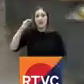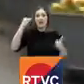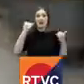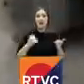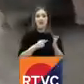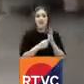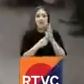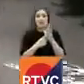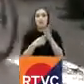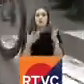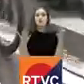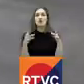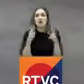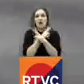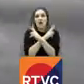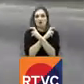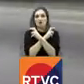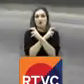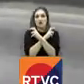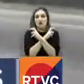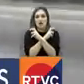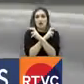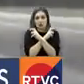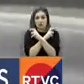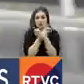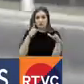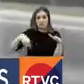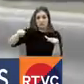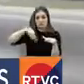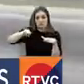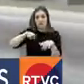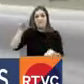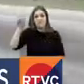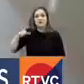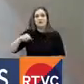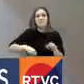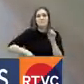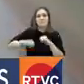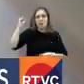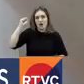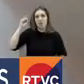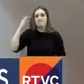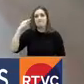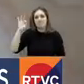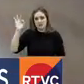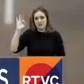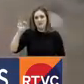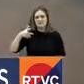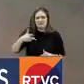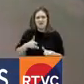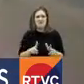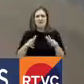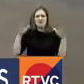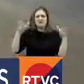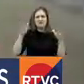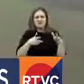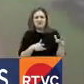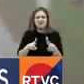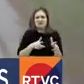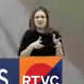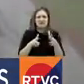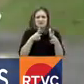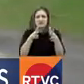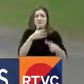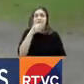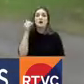en Lienz, Austria, fue ganada por el francés Thibaut Pinot del Groupama, tras una escapada con David de la Cruz del Astana Team. El mejor